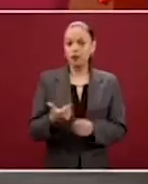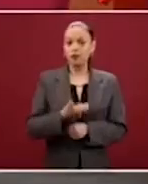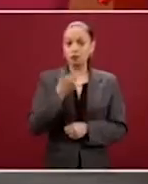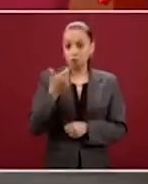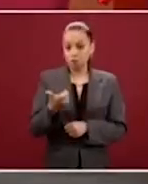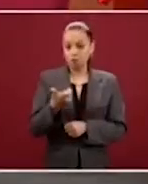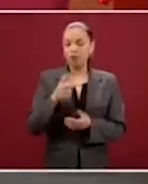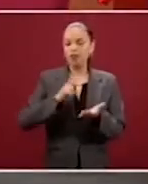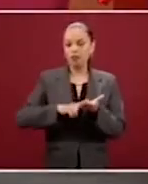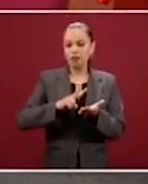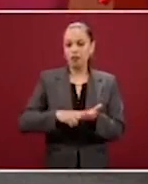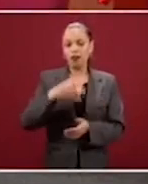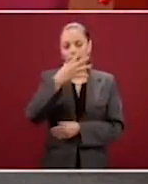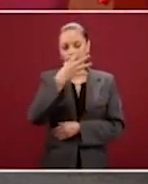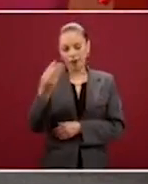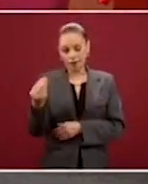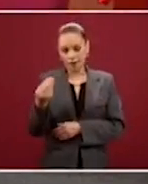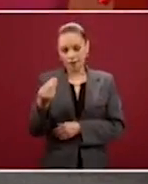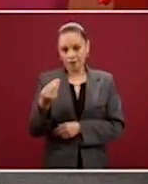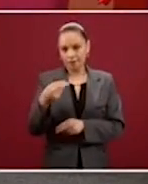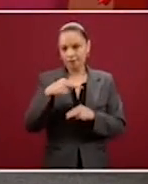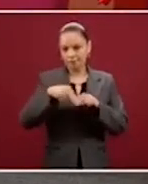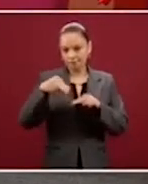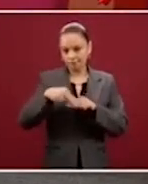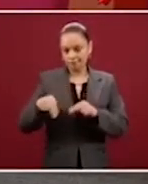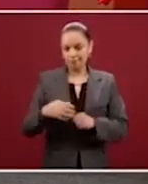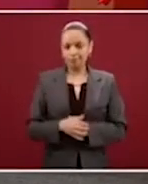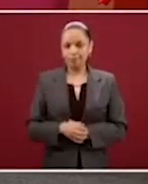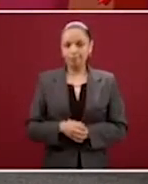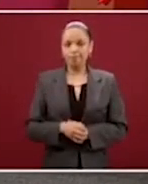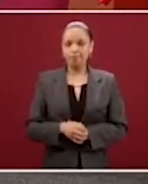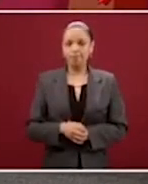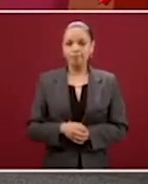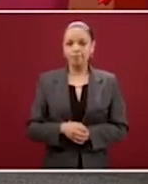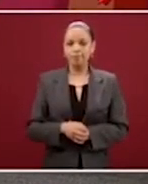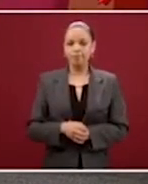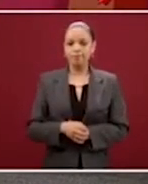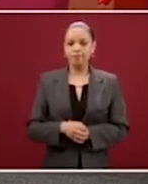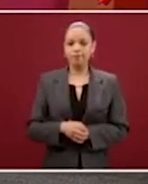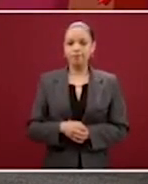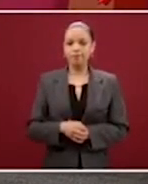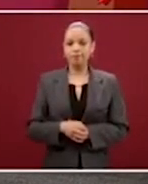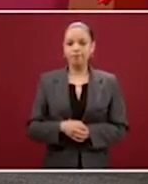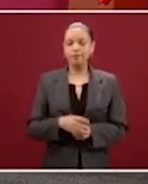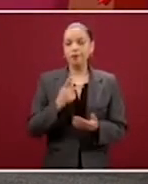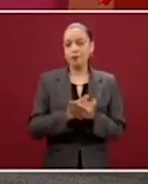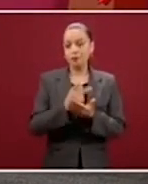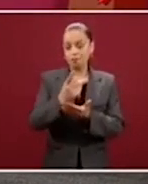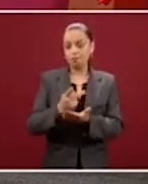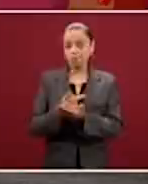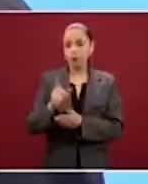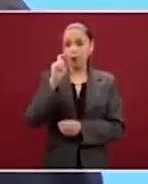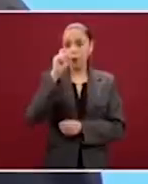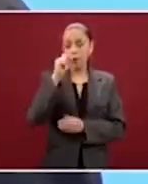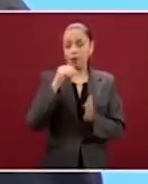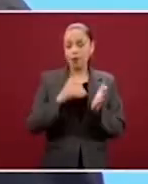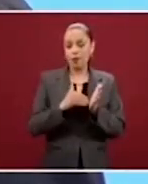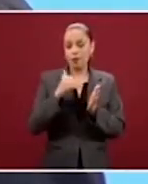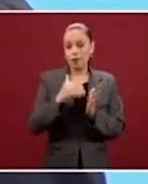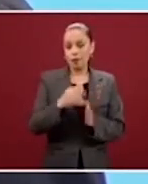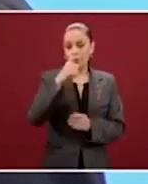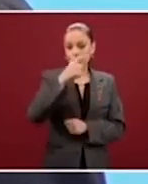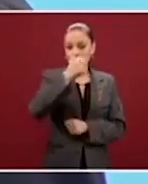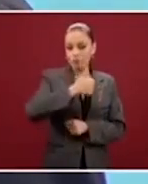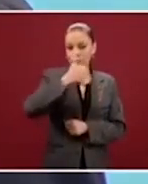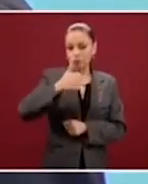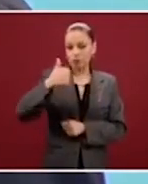pesos. El reparto de premios, 100 premios de 20 millones de pesos cada uno,